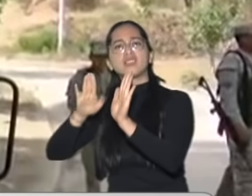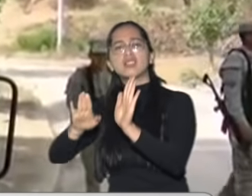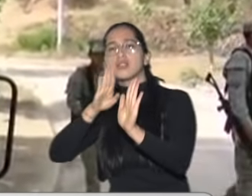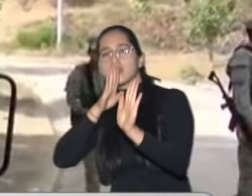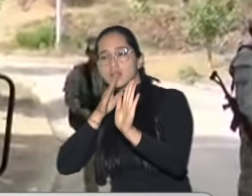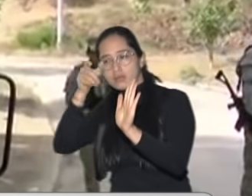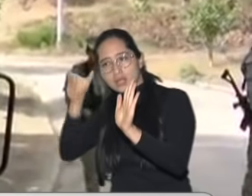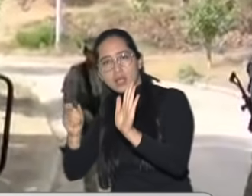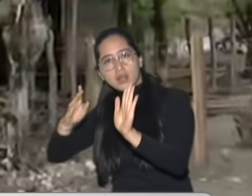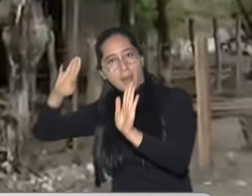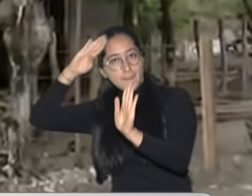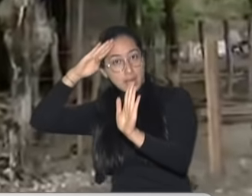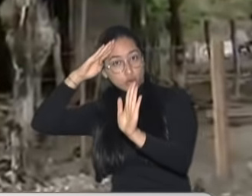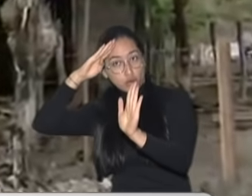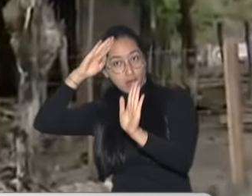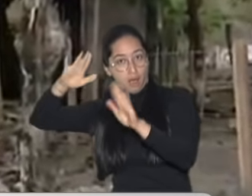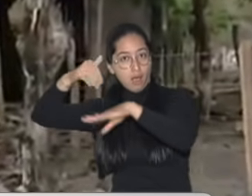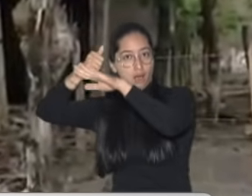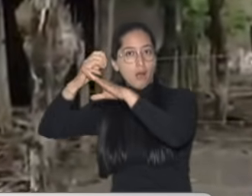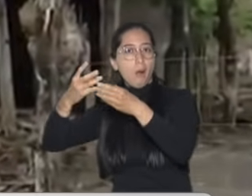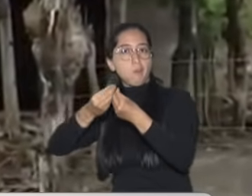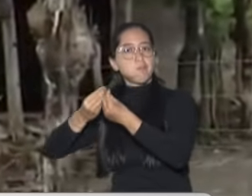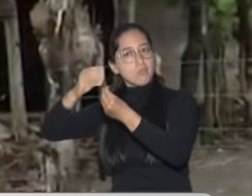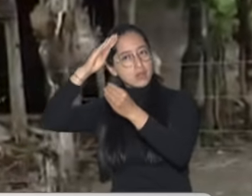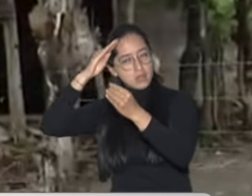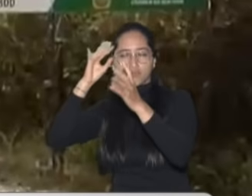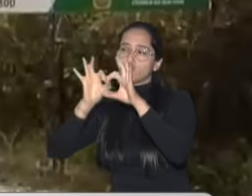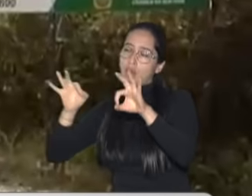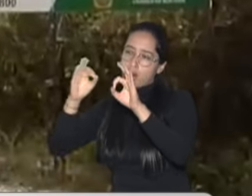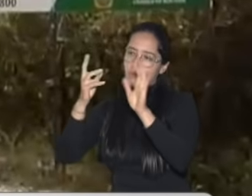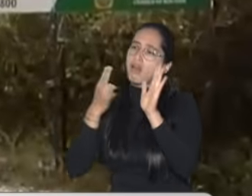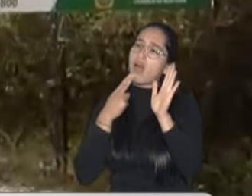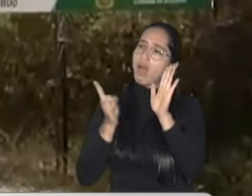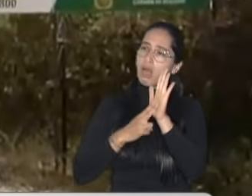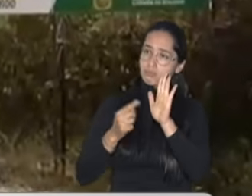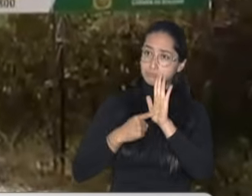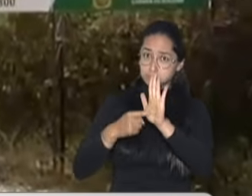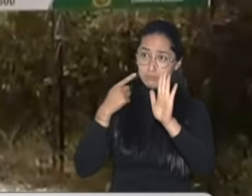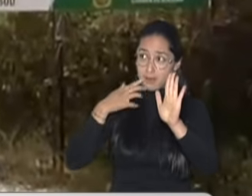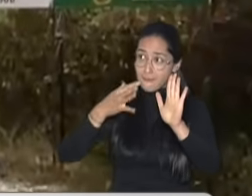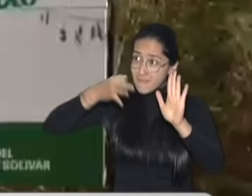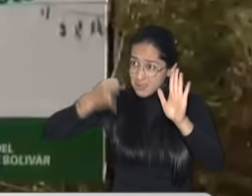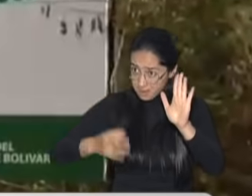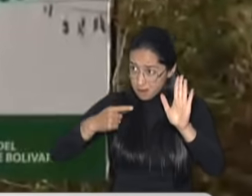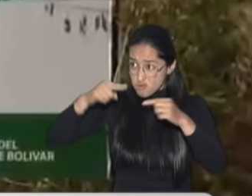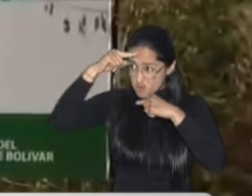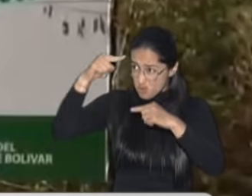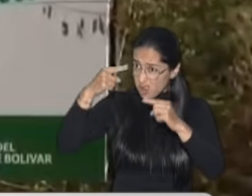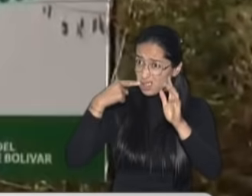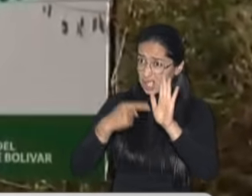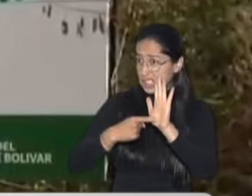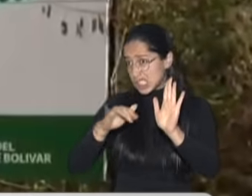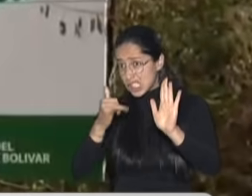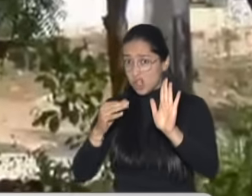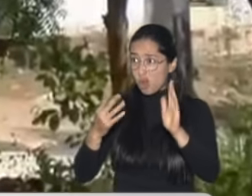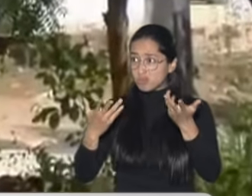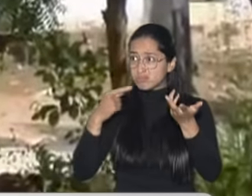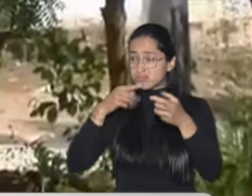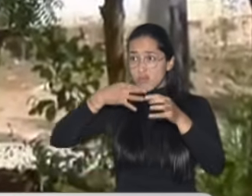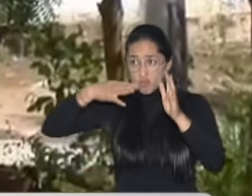autoridades actuar y verificar la veracidad de este panfleto. Cabe resaltar que en